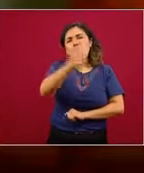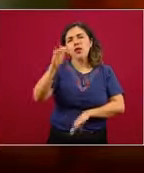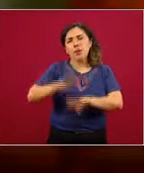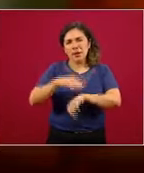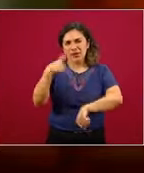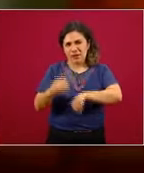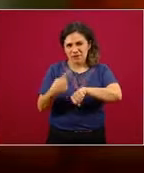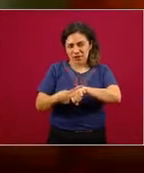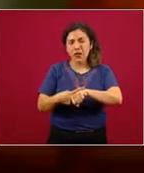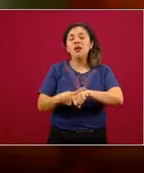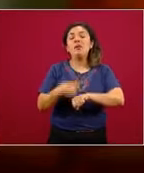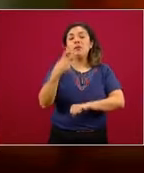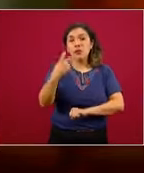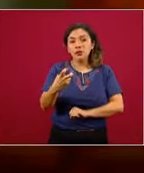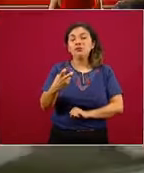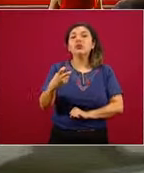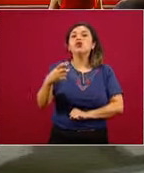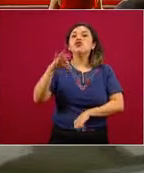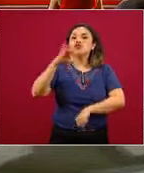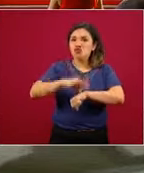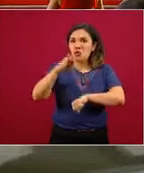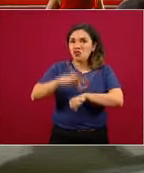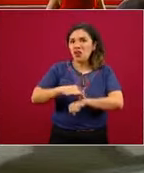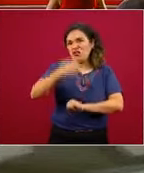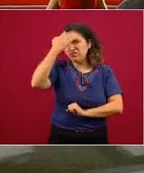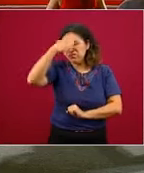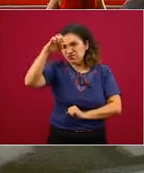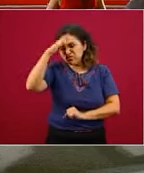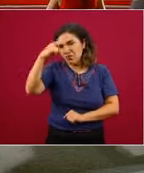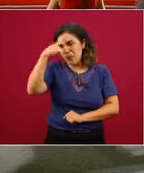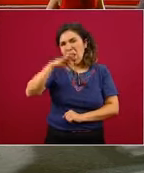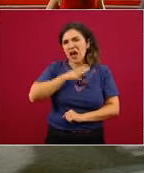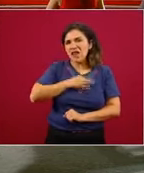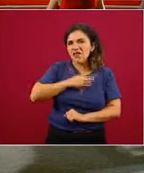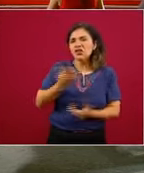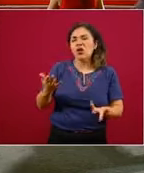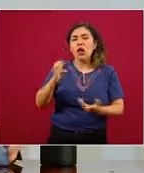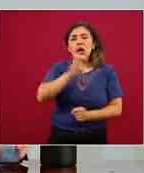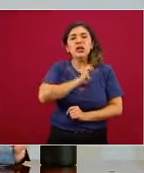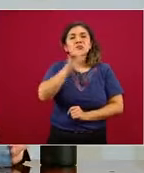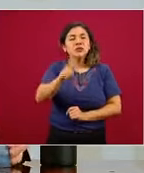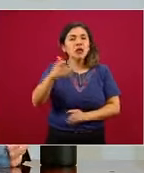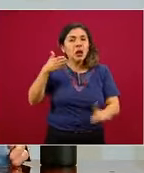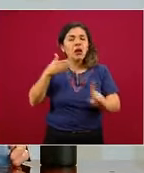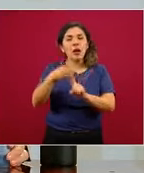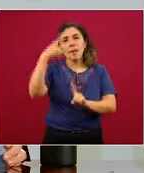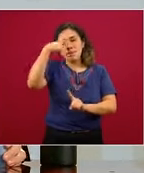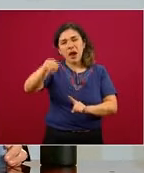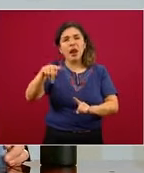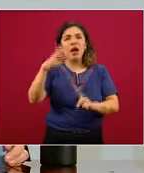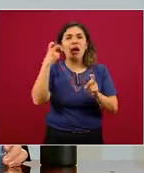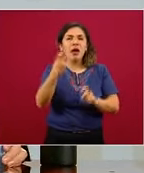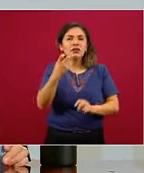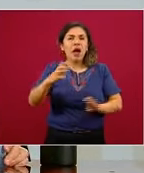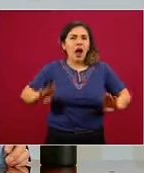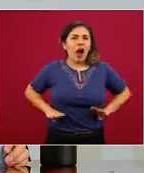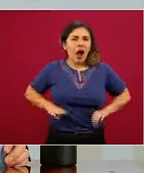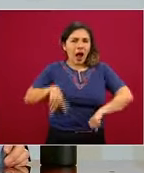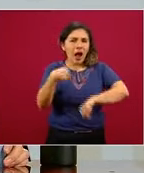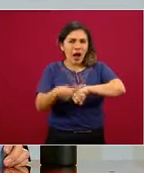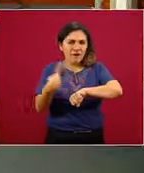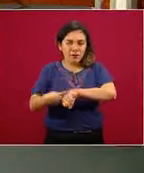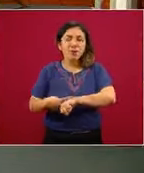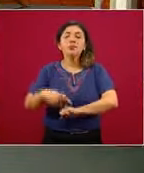sexual, médica internista, infectóloga, especialista en este tipo de